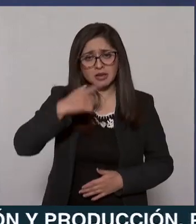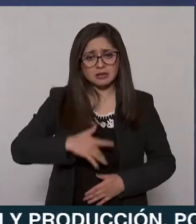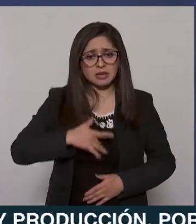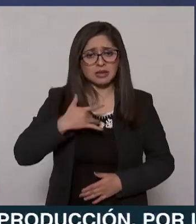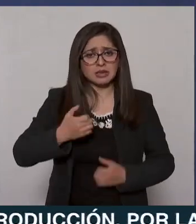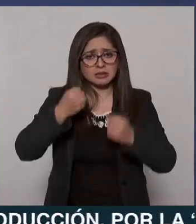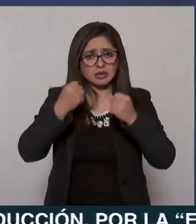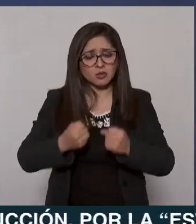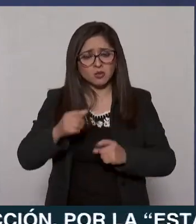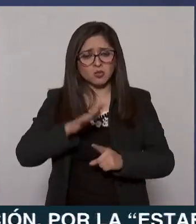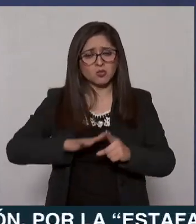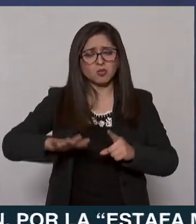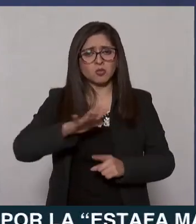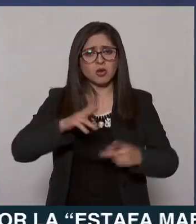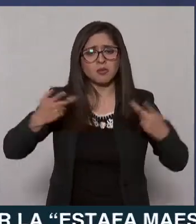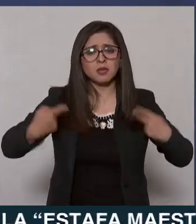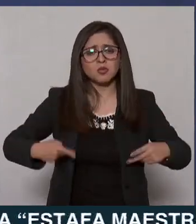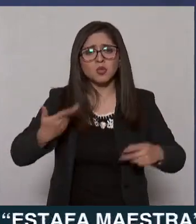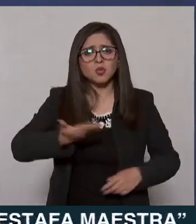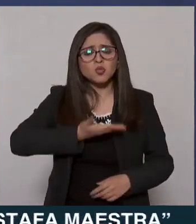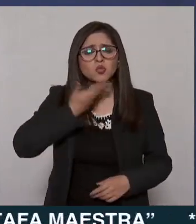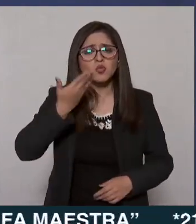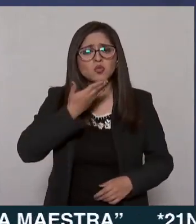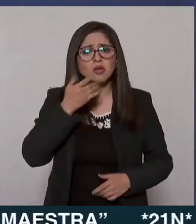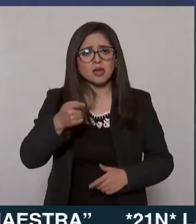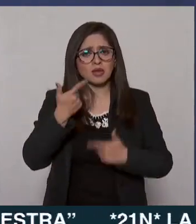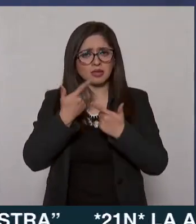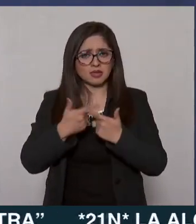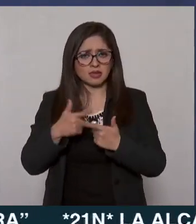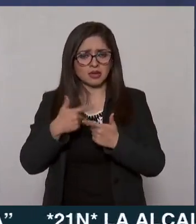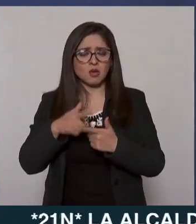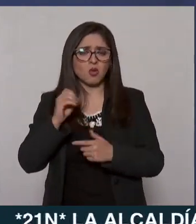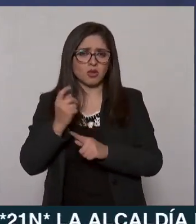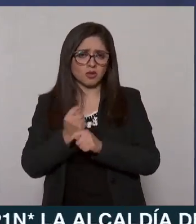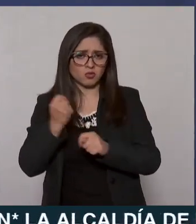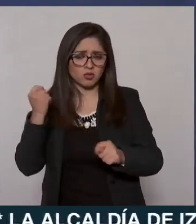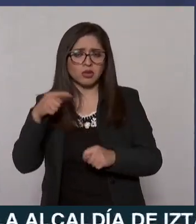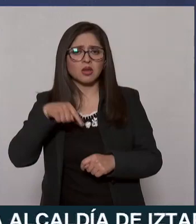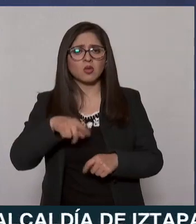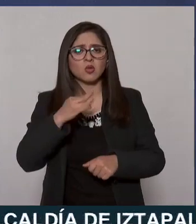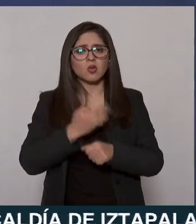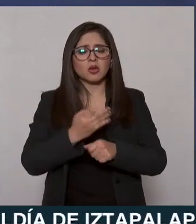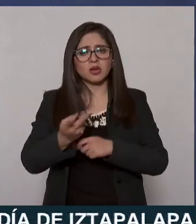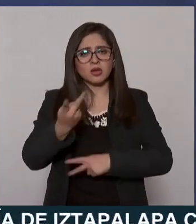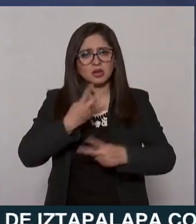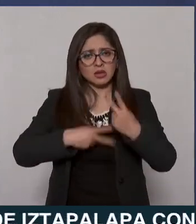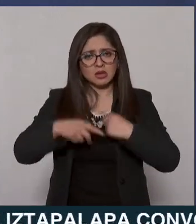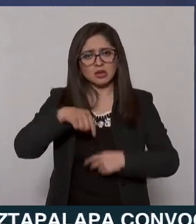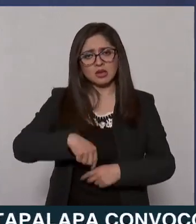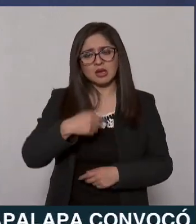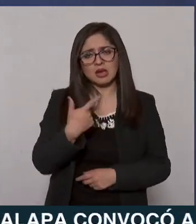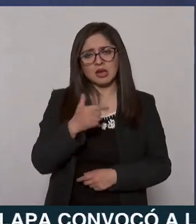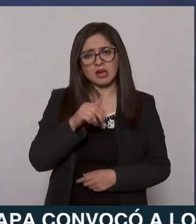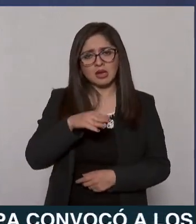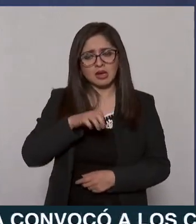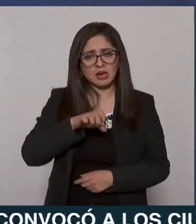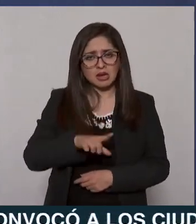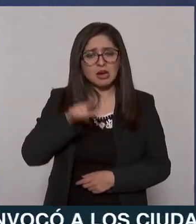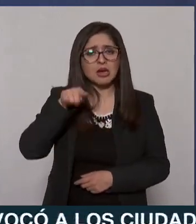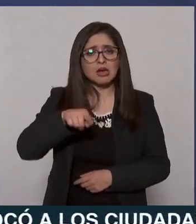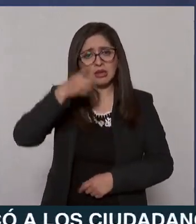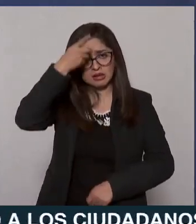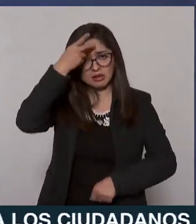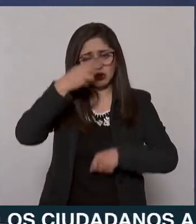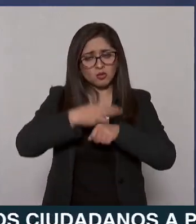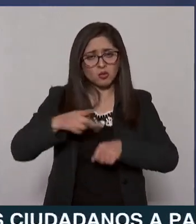utilizamos este transporte. Y para darnos más detalles de esta aplicación, le damos la bienvenida a Janiel Méndez Jiménez. Él es director de